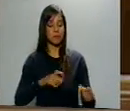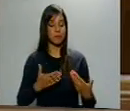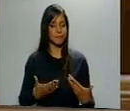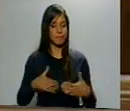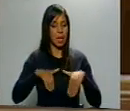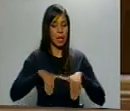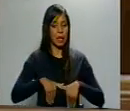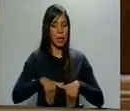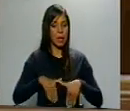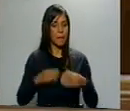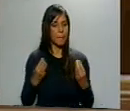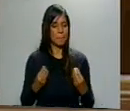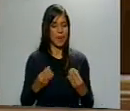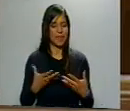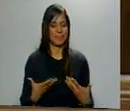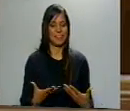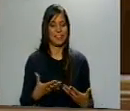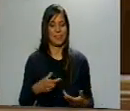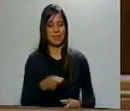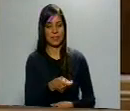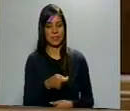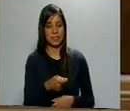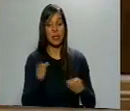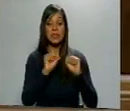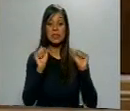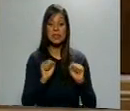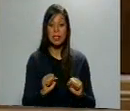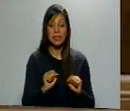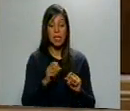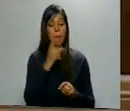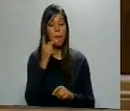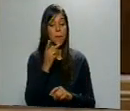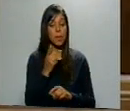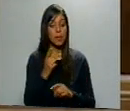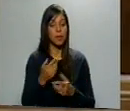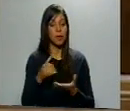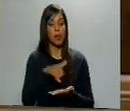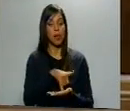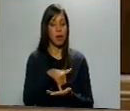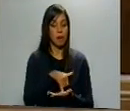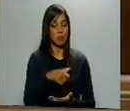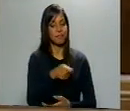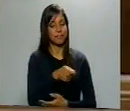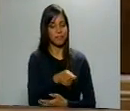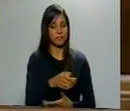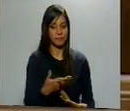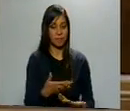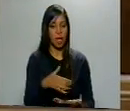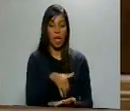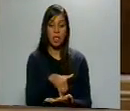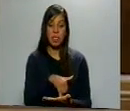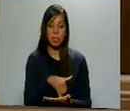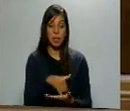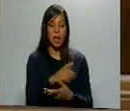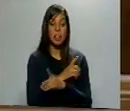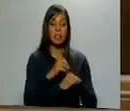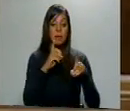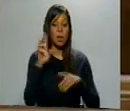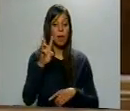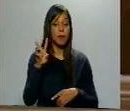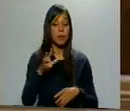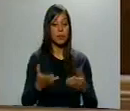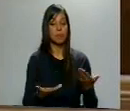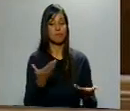¿Para qué? Para debilitar el sistema de partidos de participación política, para debilitar a la democracia